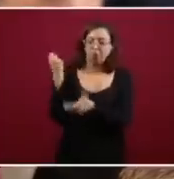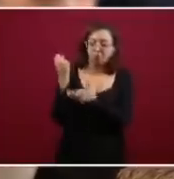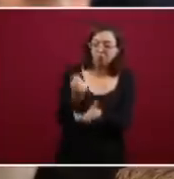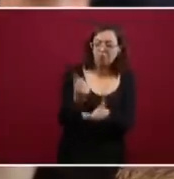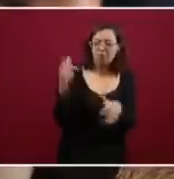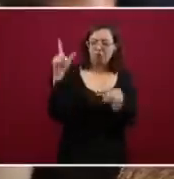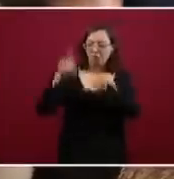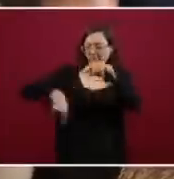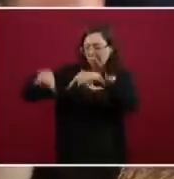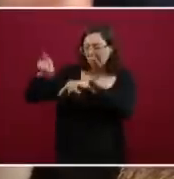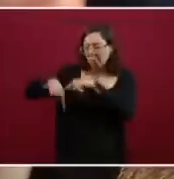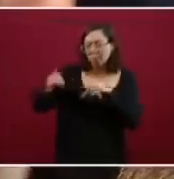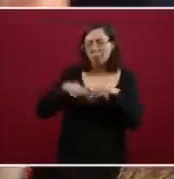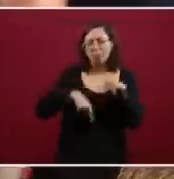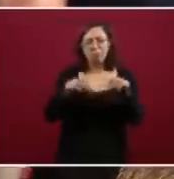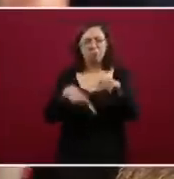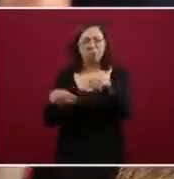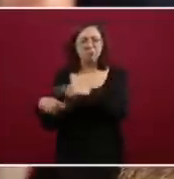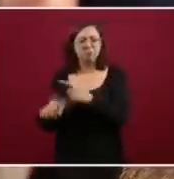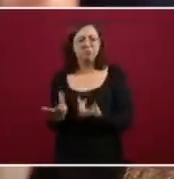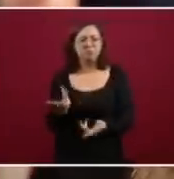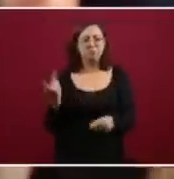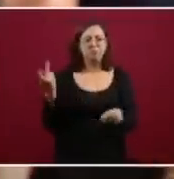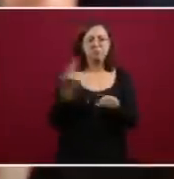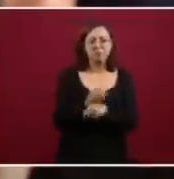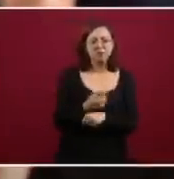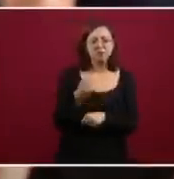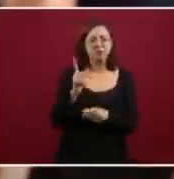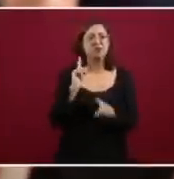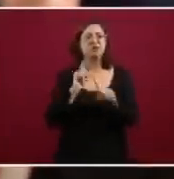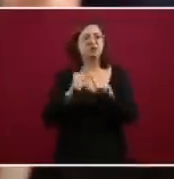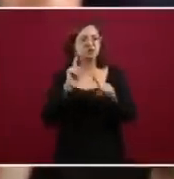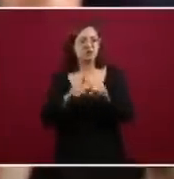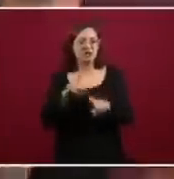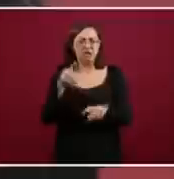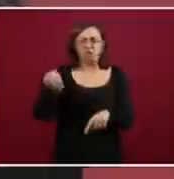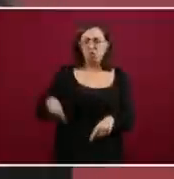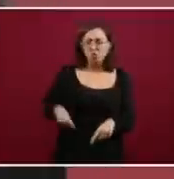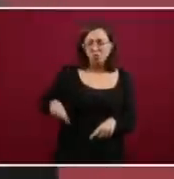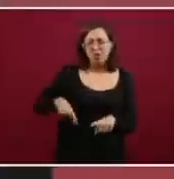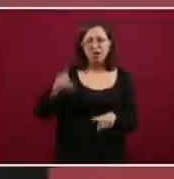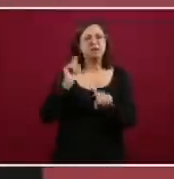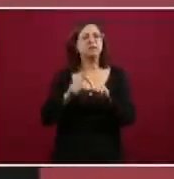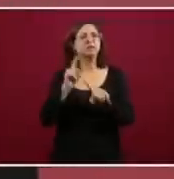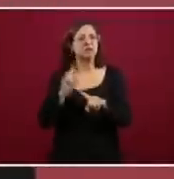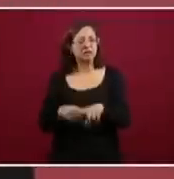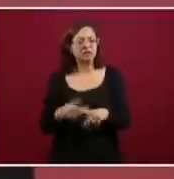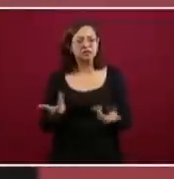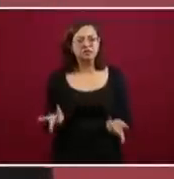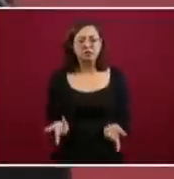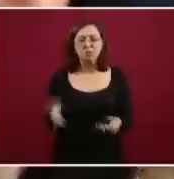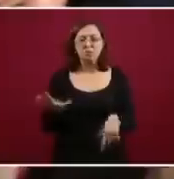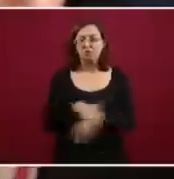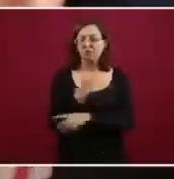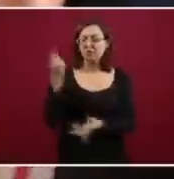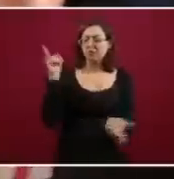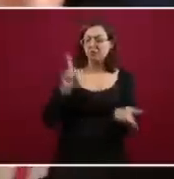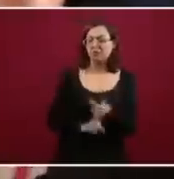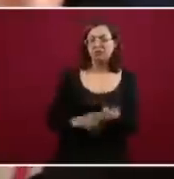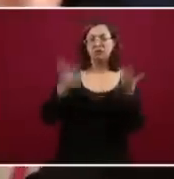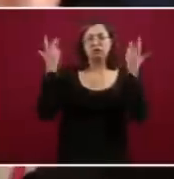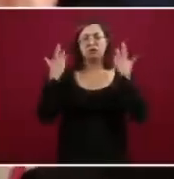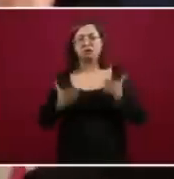hacienda en fin que se van a deslindar responsabilidades están en grado de estrés luego yo sí porque esto generó el pánico de que no había